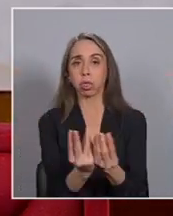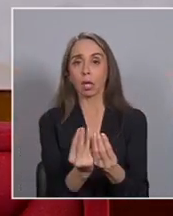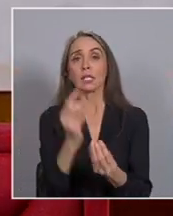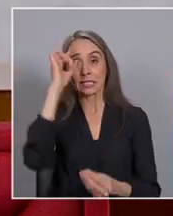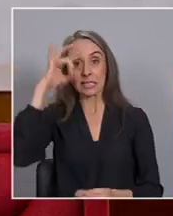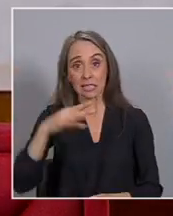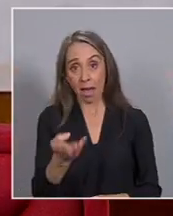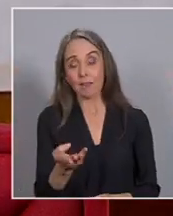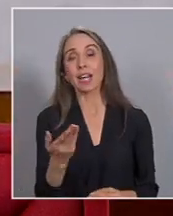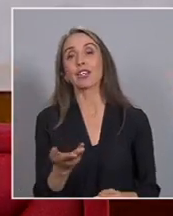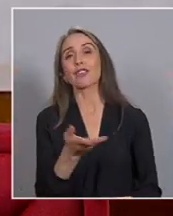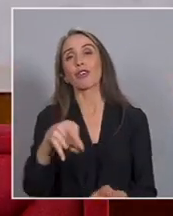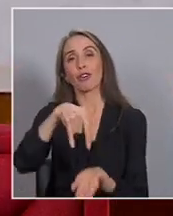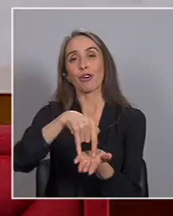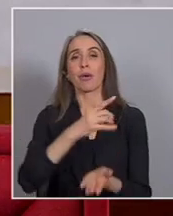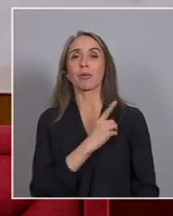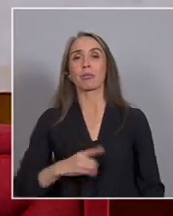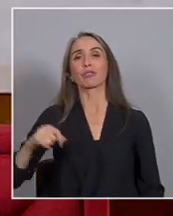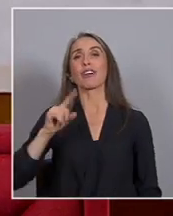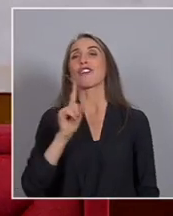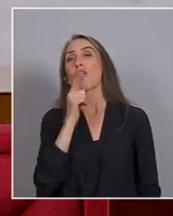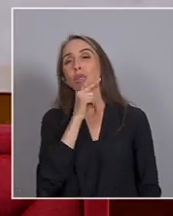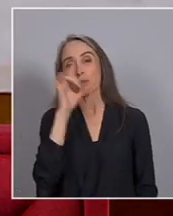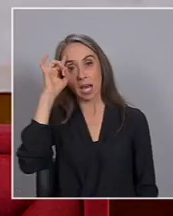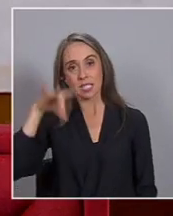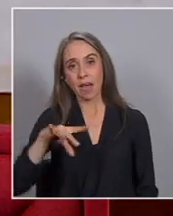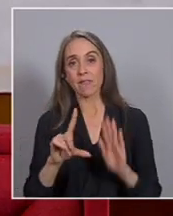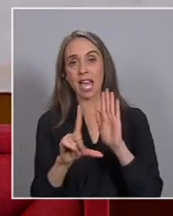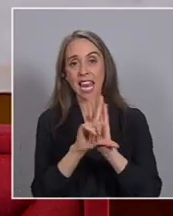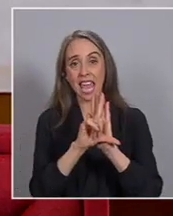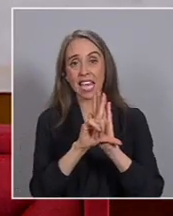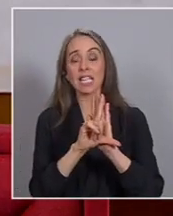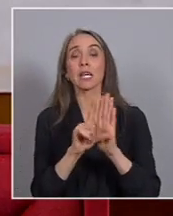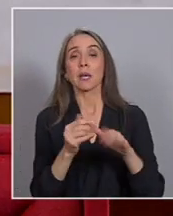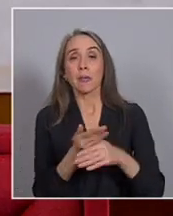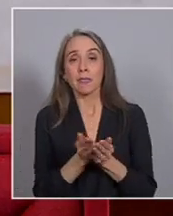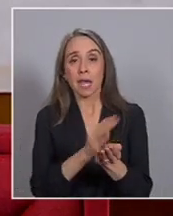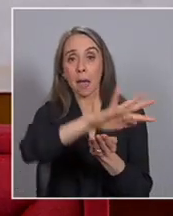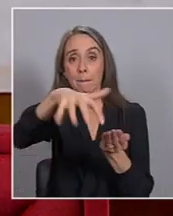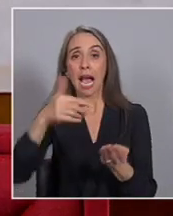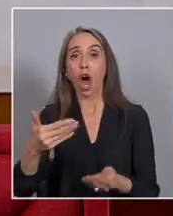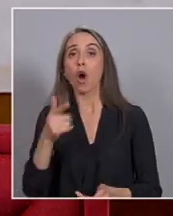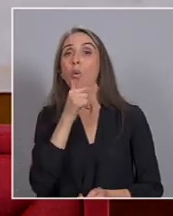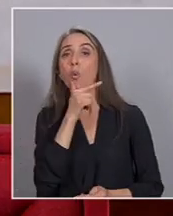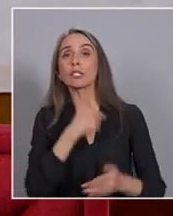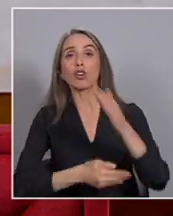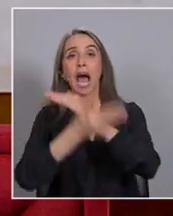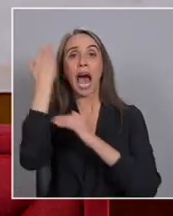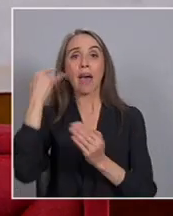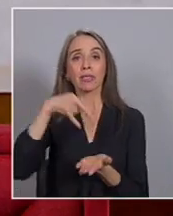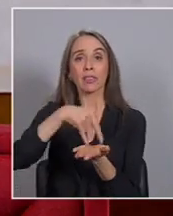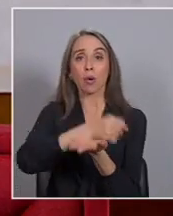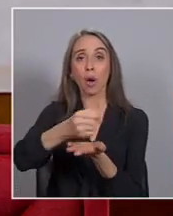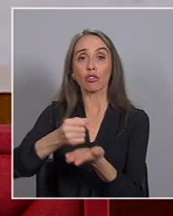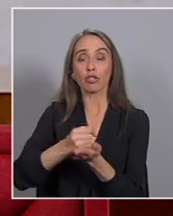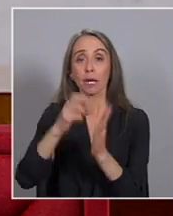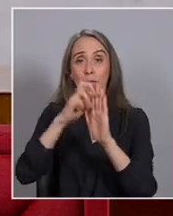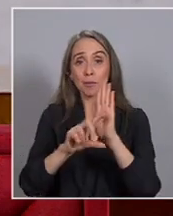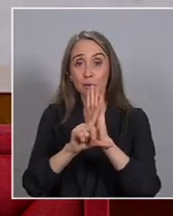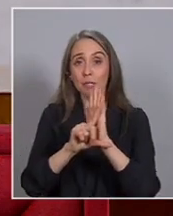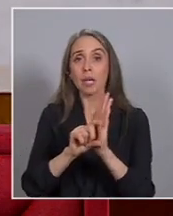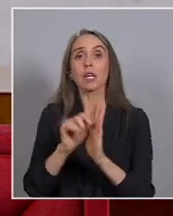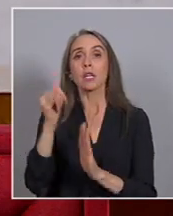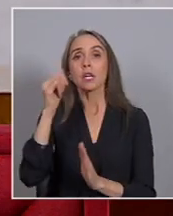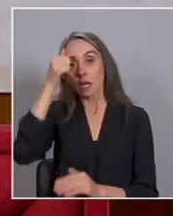imagino que ya a estas alturas en el Congreso nadie lo duda, que la ley de pesca actual está cuestionada por hechos comprobados y sancionados de corrupción